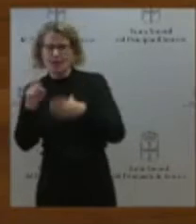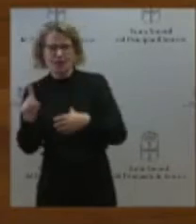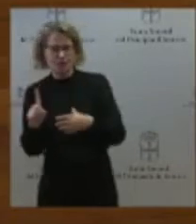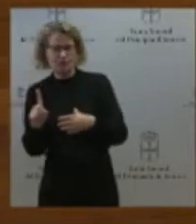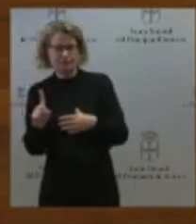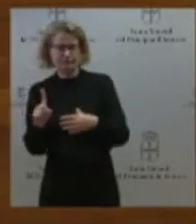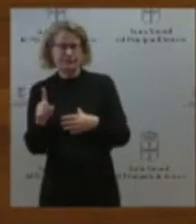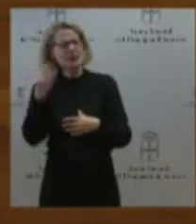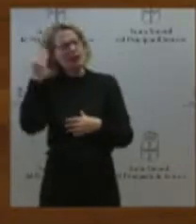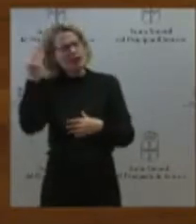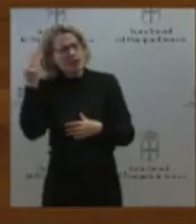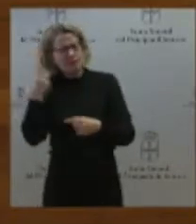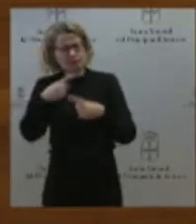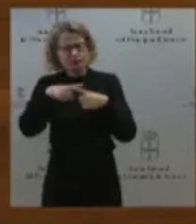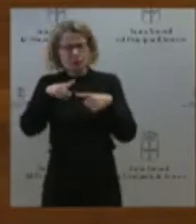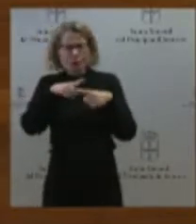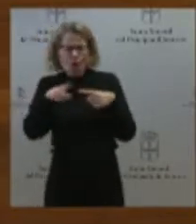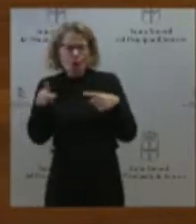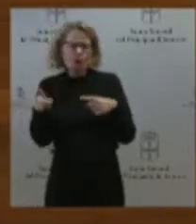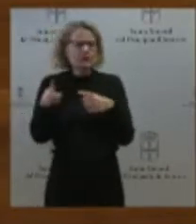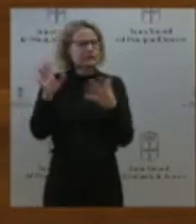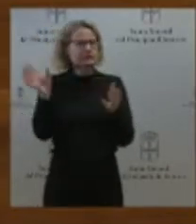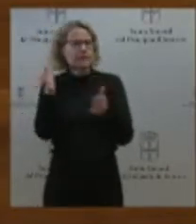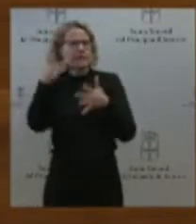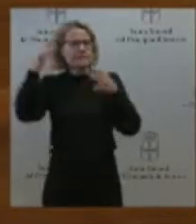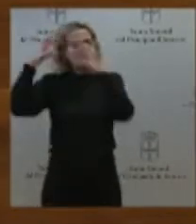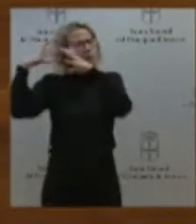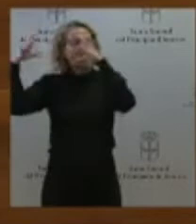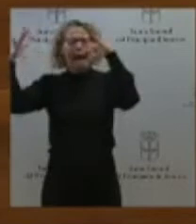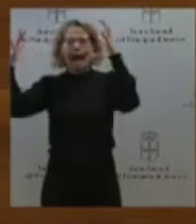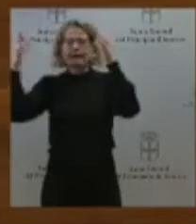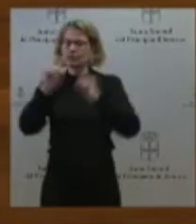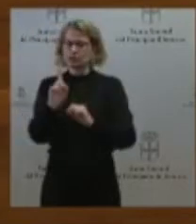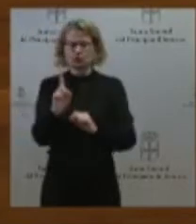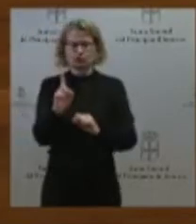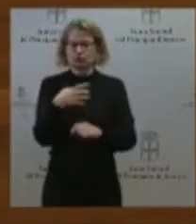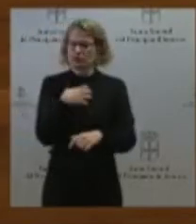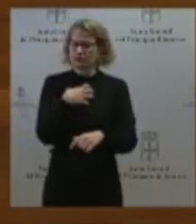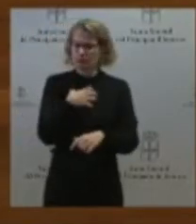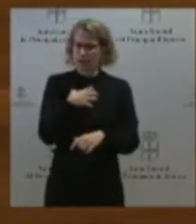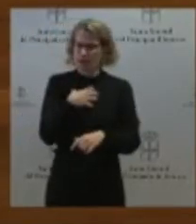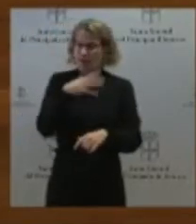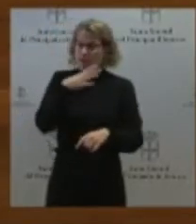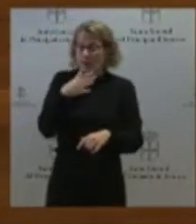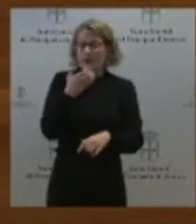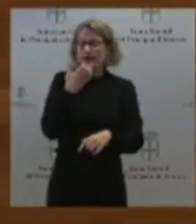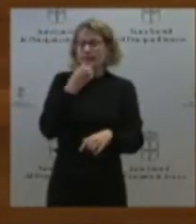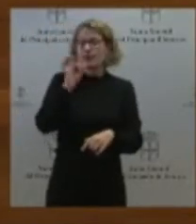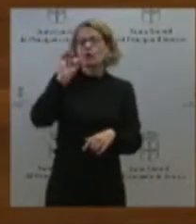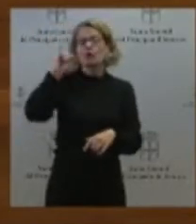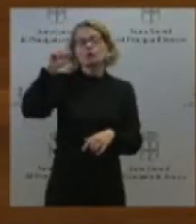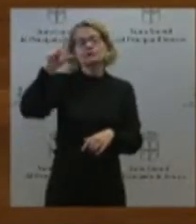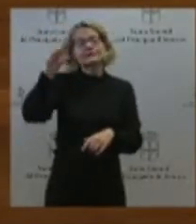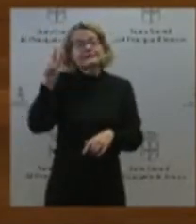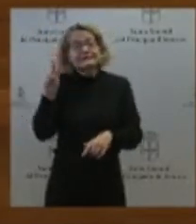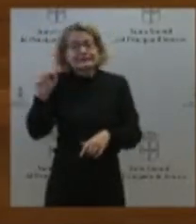Silva o Manuel Castells, que con ser magníficas interpelan a un mundo que ya no es aquel en el que fueron concebidas ni aquel para el que fueron